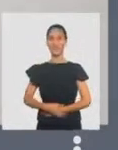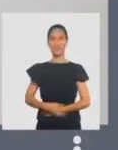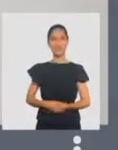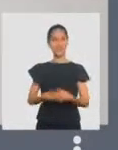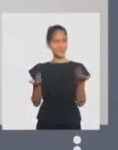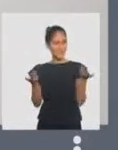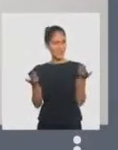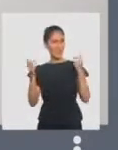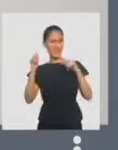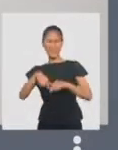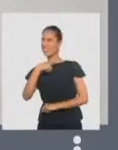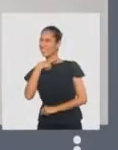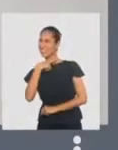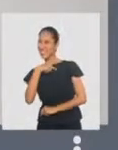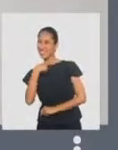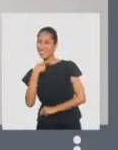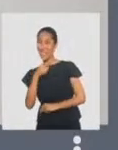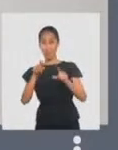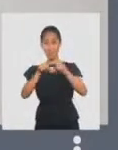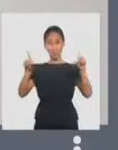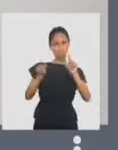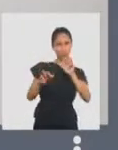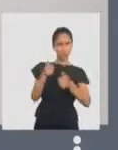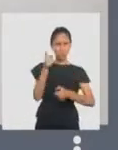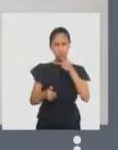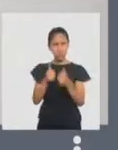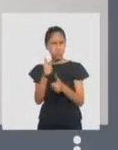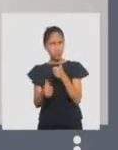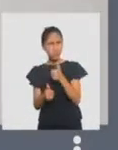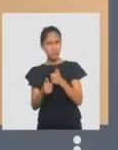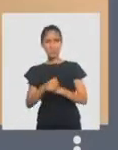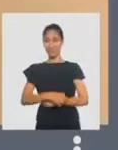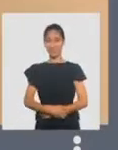Ica. Tengo 17. I like playing video games.